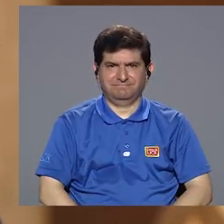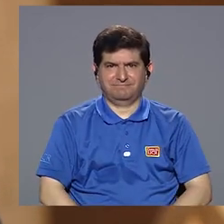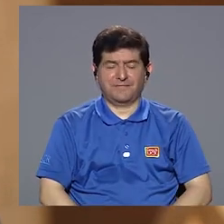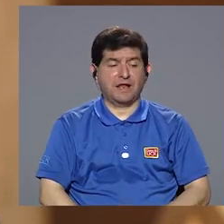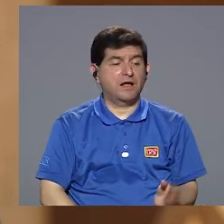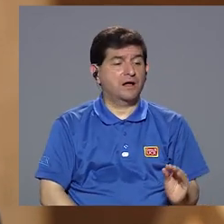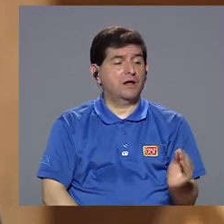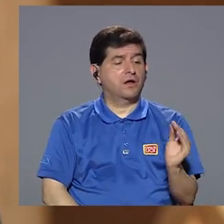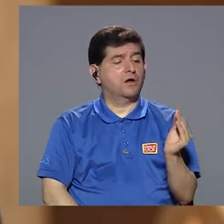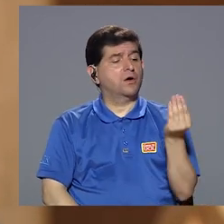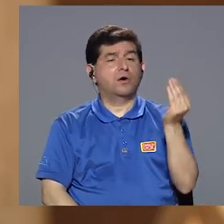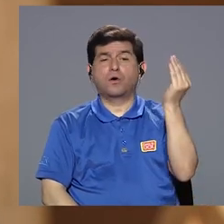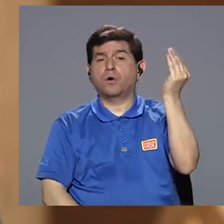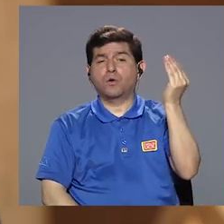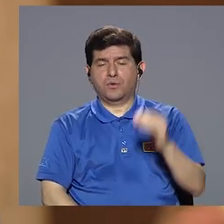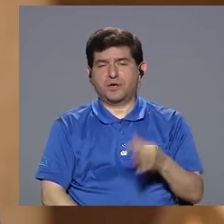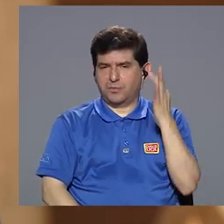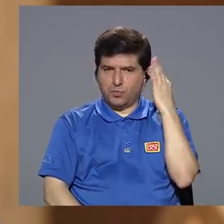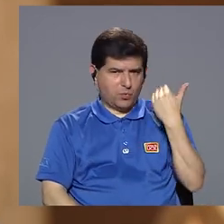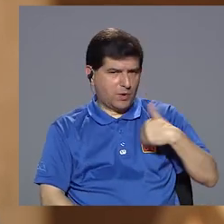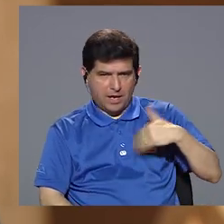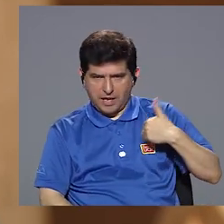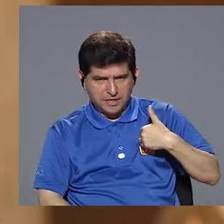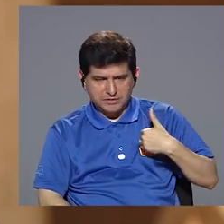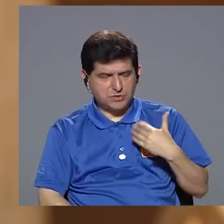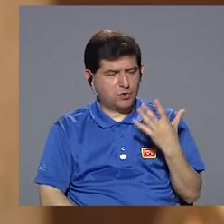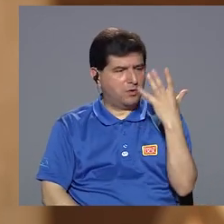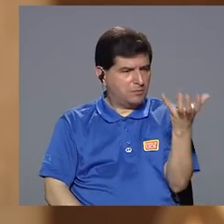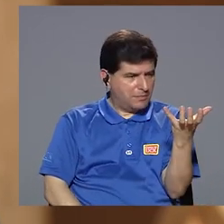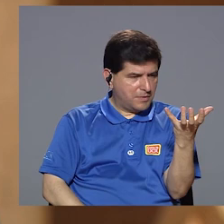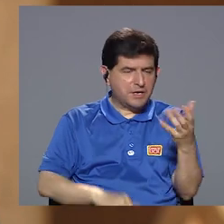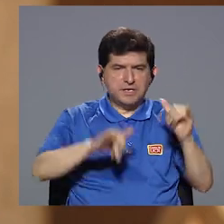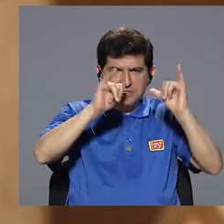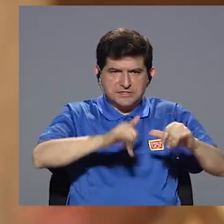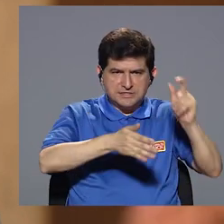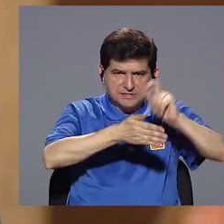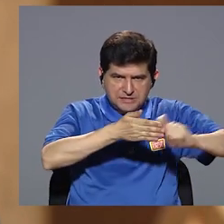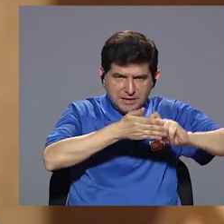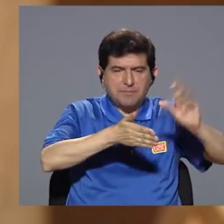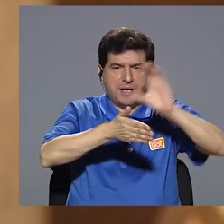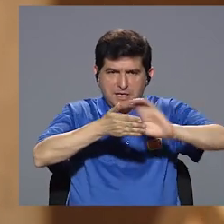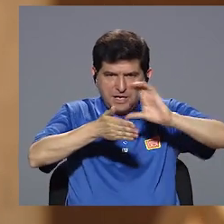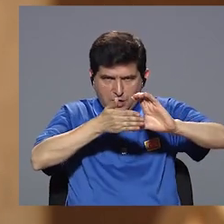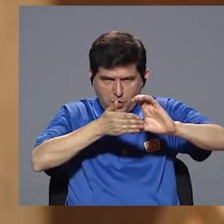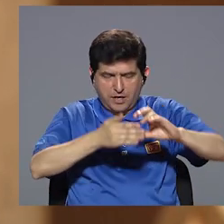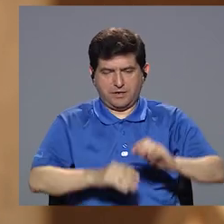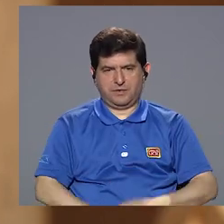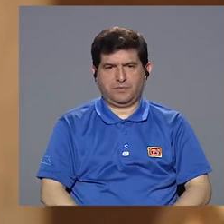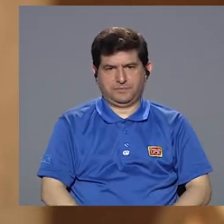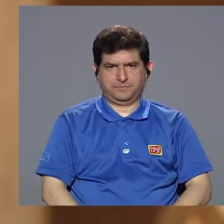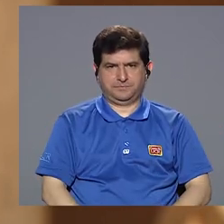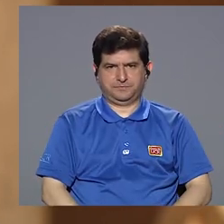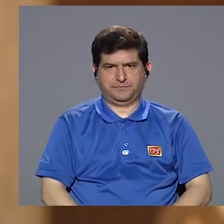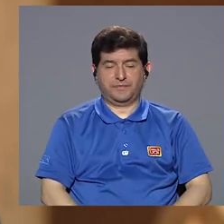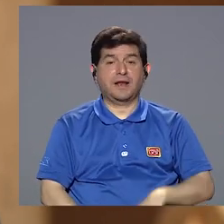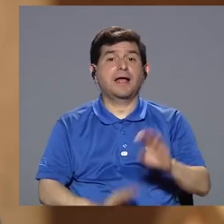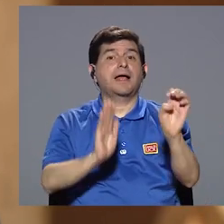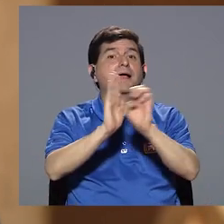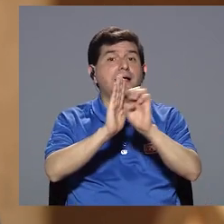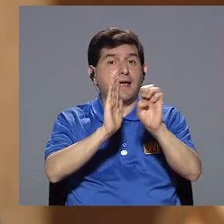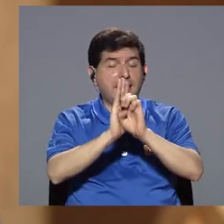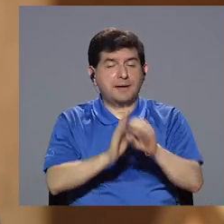que la juventud los muchachos y las muchachas permanezcan en las escuelas y en los colegios